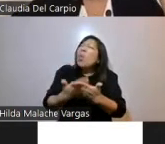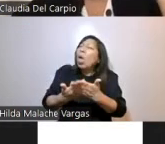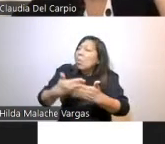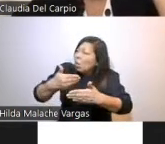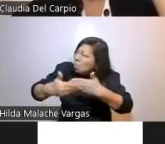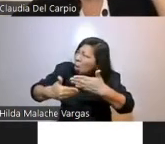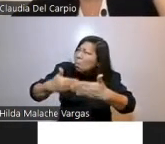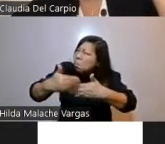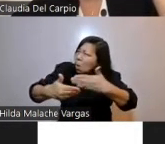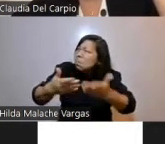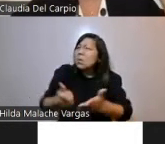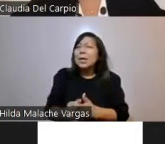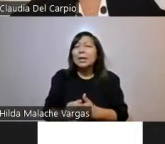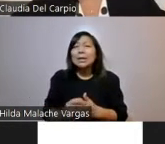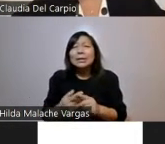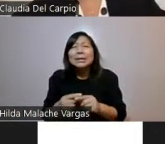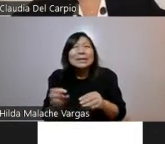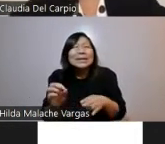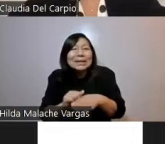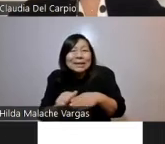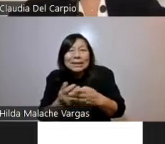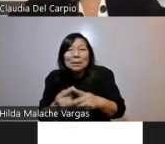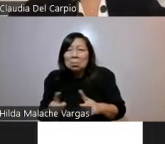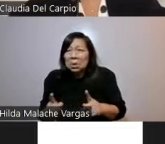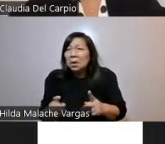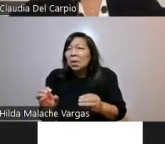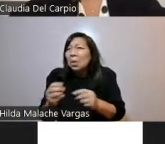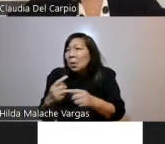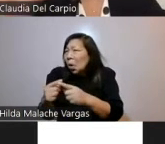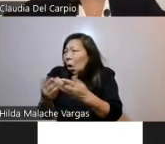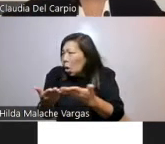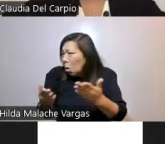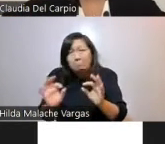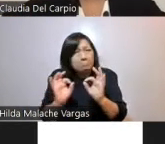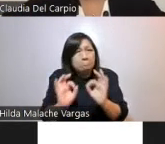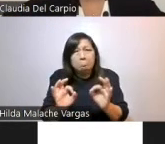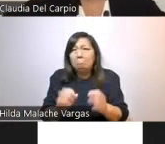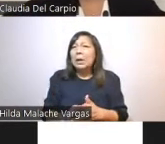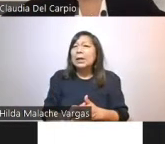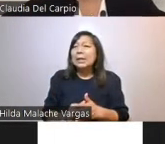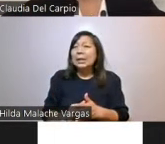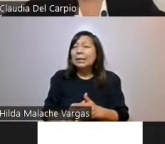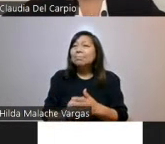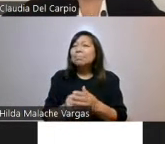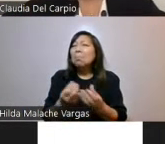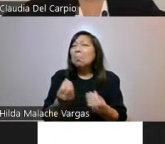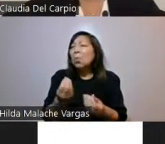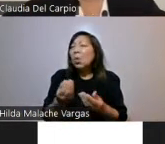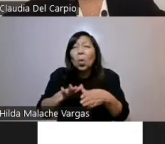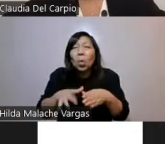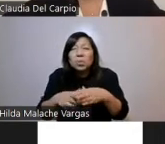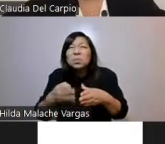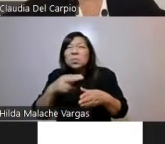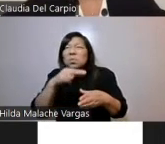toleras. Hay quienes son muy alérgicos a estas sustancias y hay quienes lo toleran perfectamente, y definitivamente un lubricante con